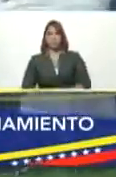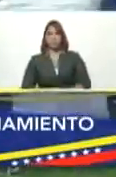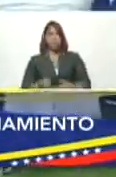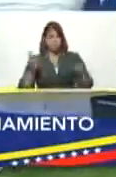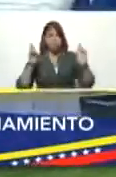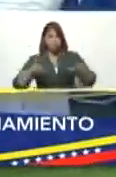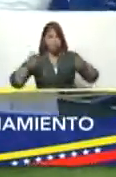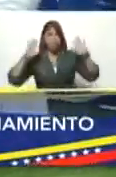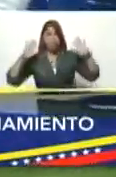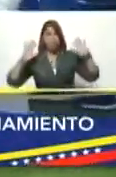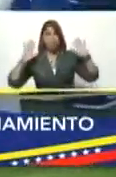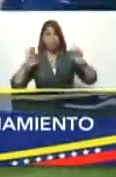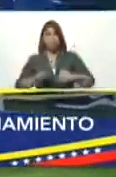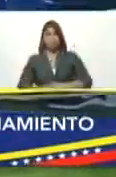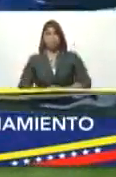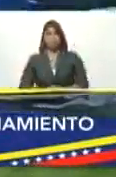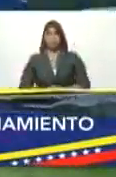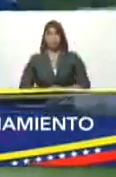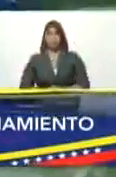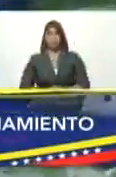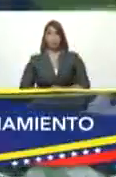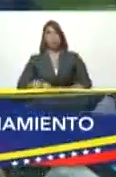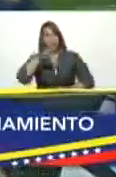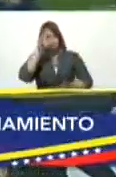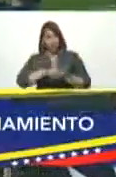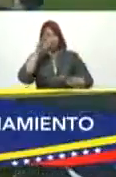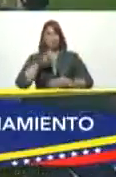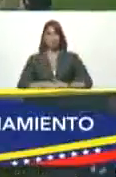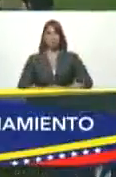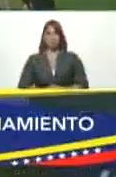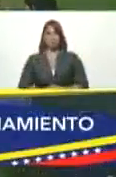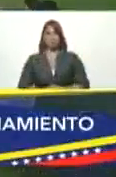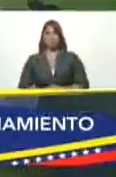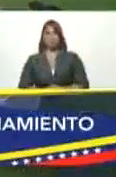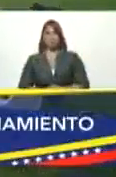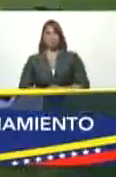imposible. ¡Cúmplase!